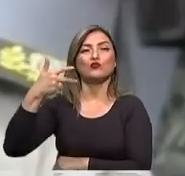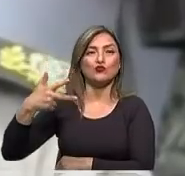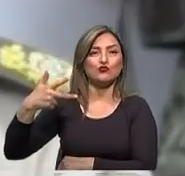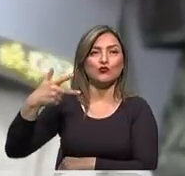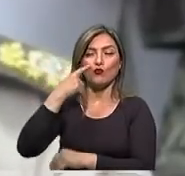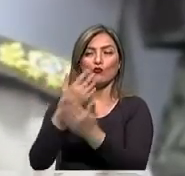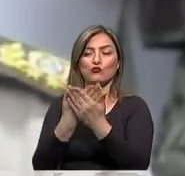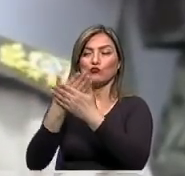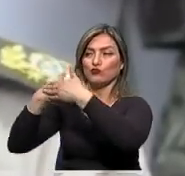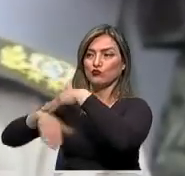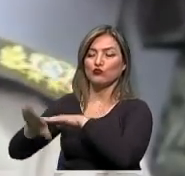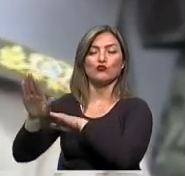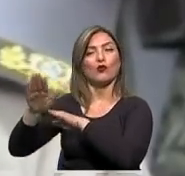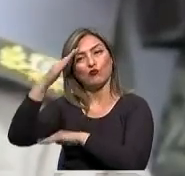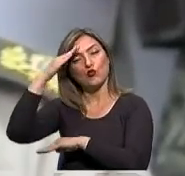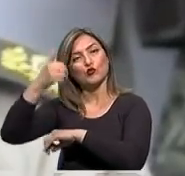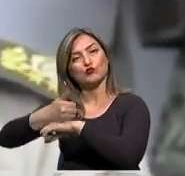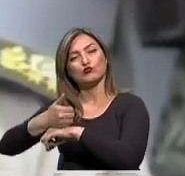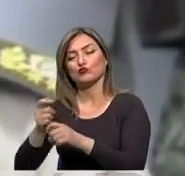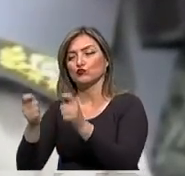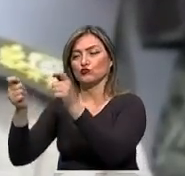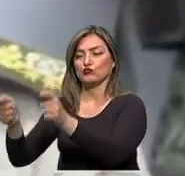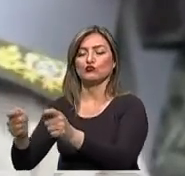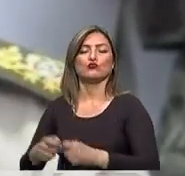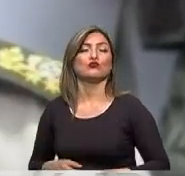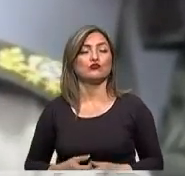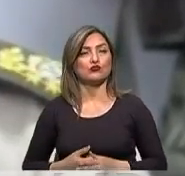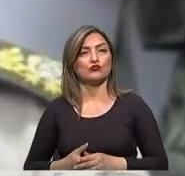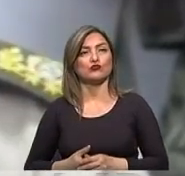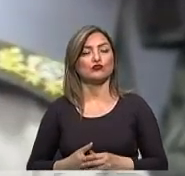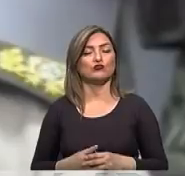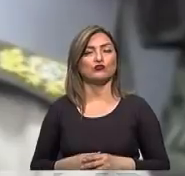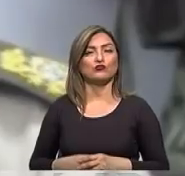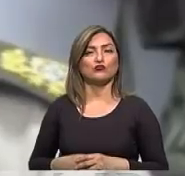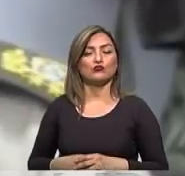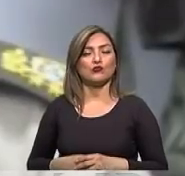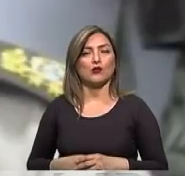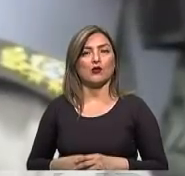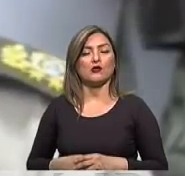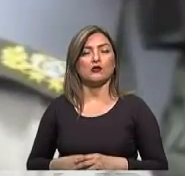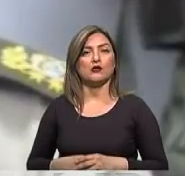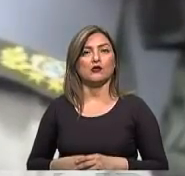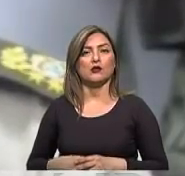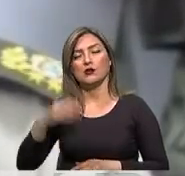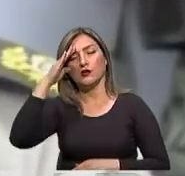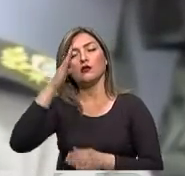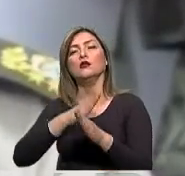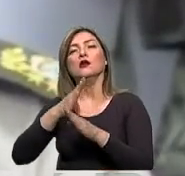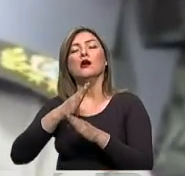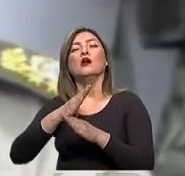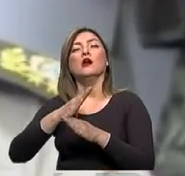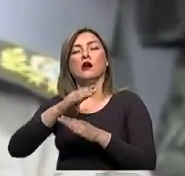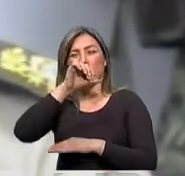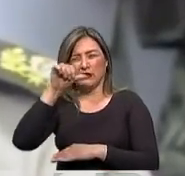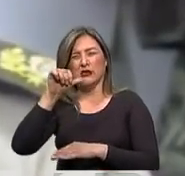fueron ingresadas en cadena de custodia hacia las bodegas de la Jefatura de Antinarcóticos y también serán